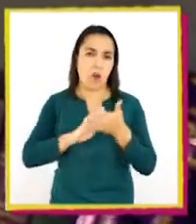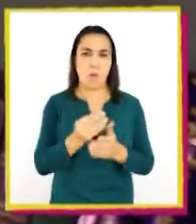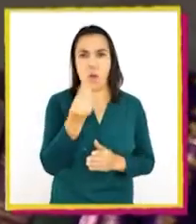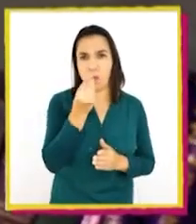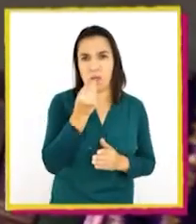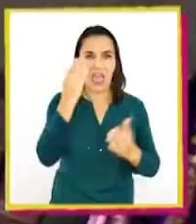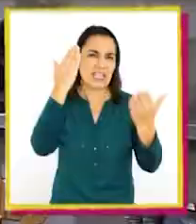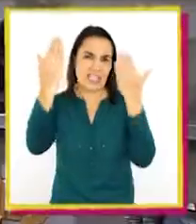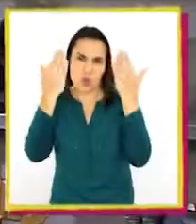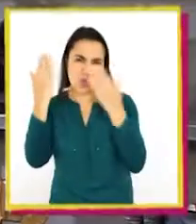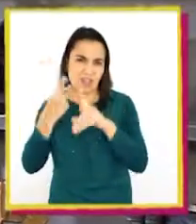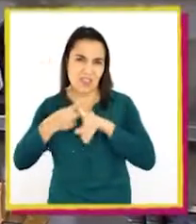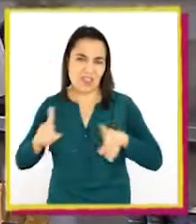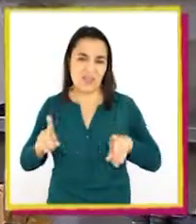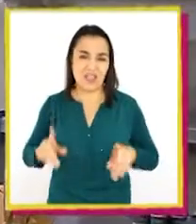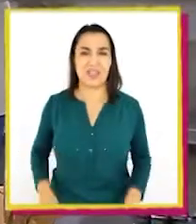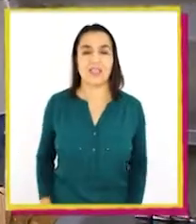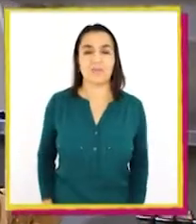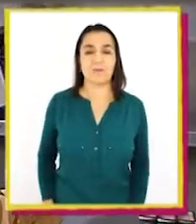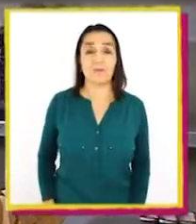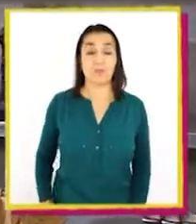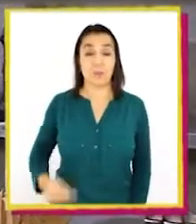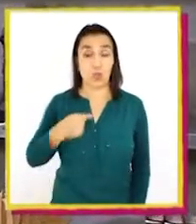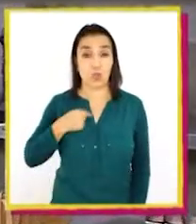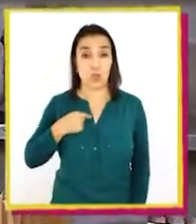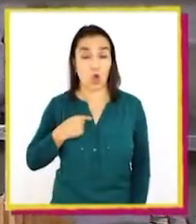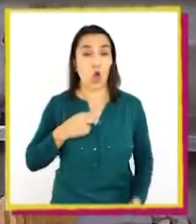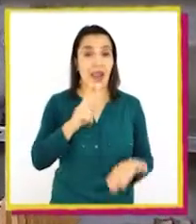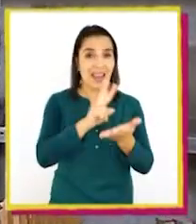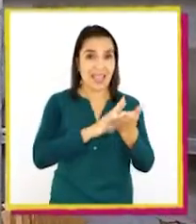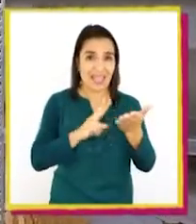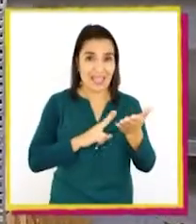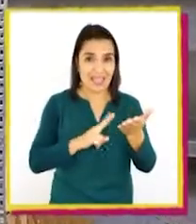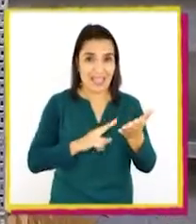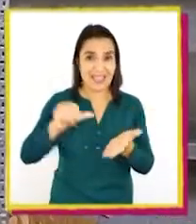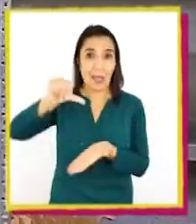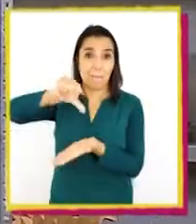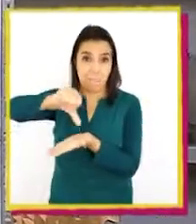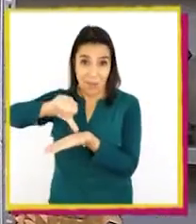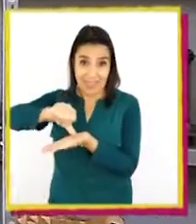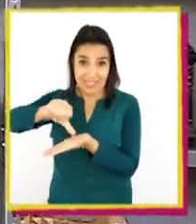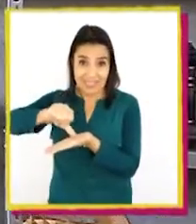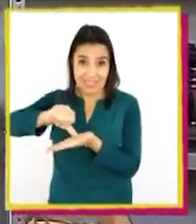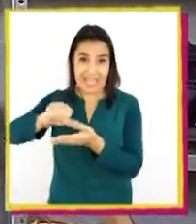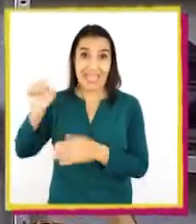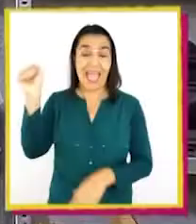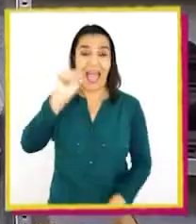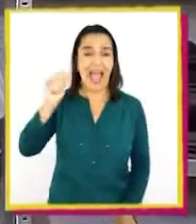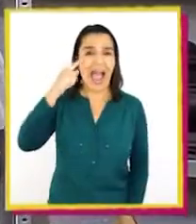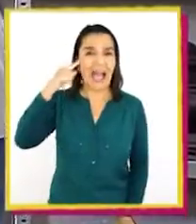forma de saludarse. Estaba leyendo que en Camboya, un país de Asia,